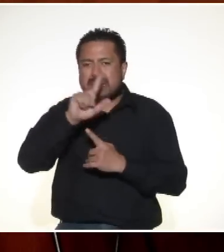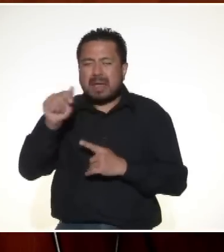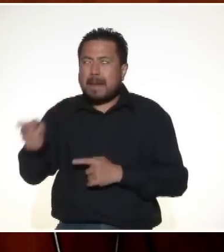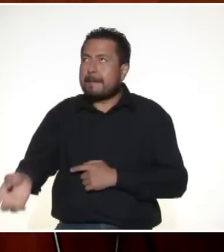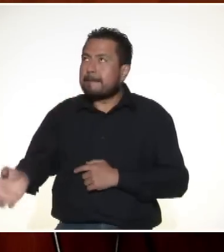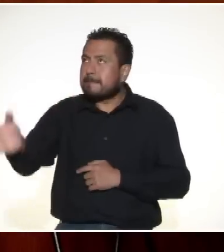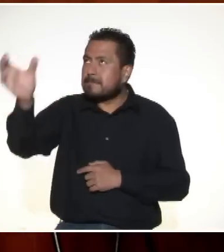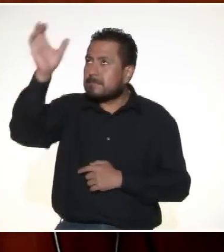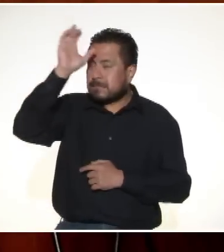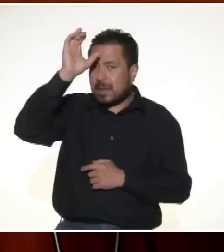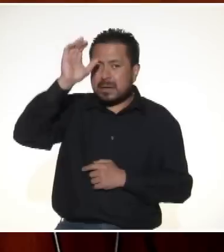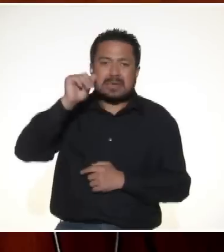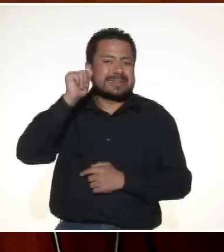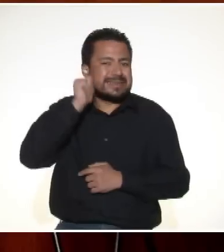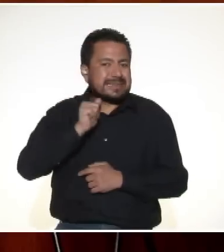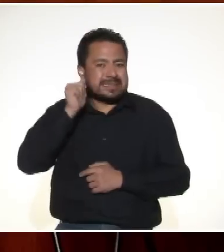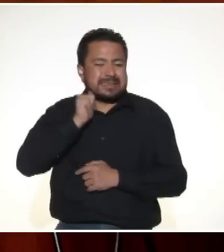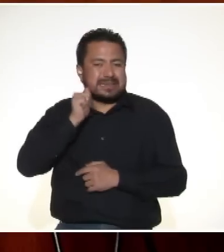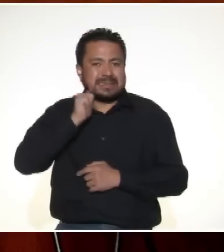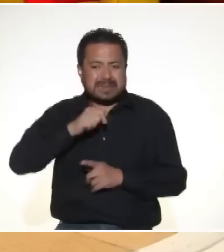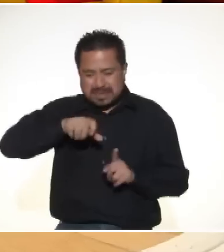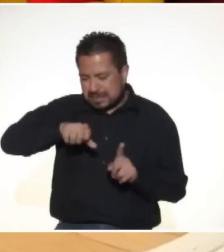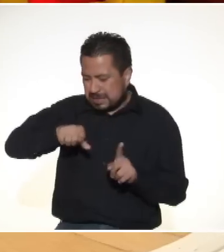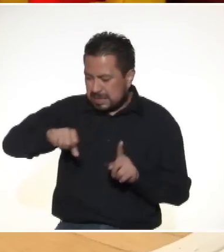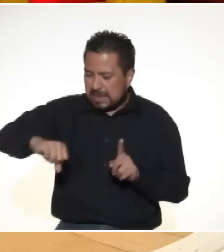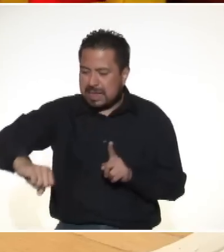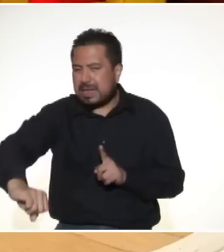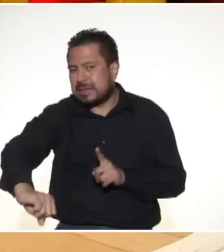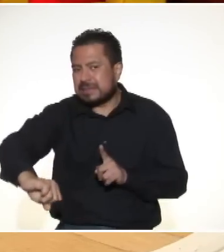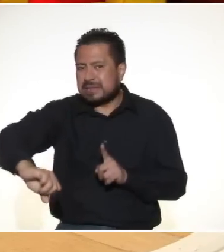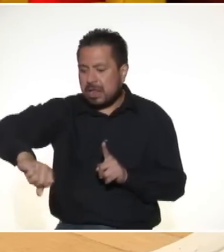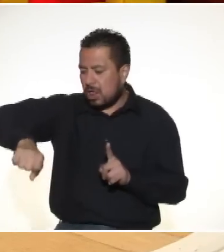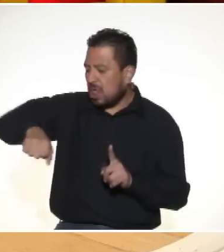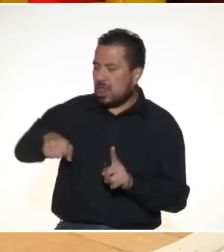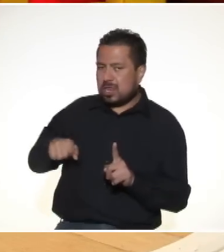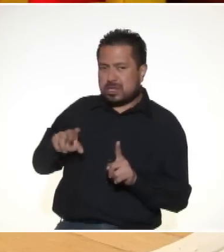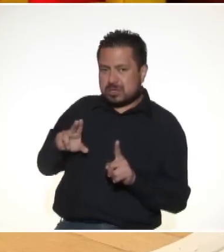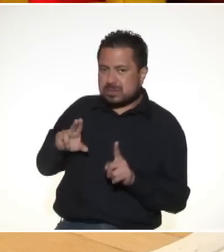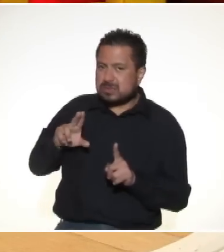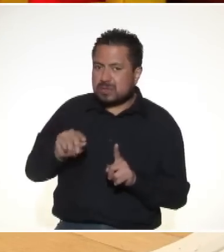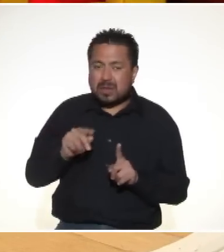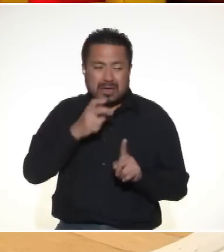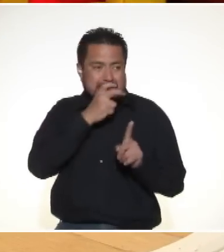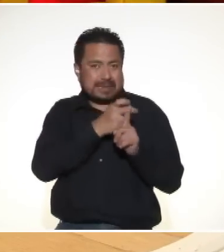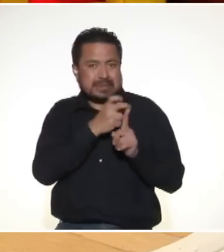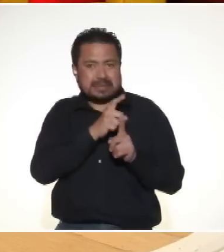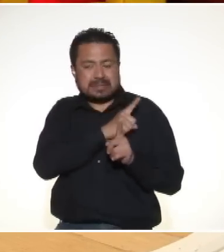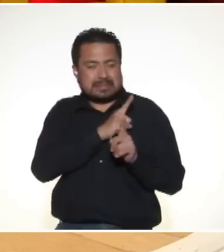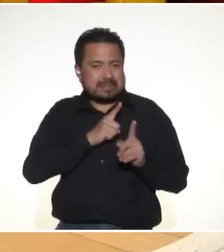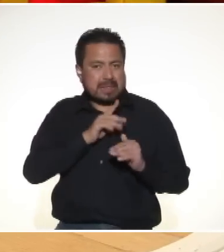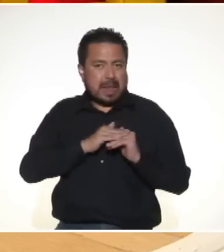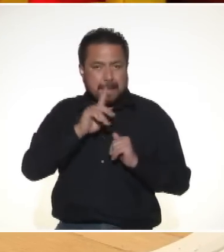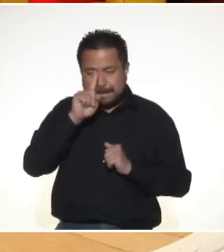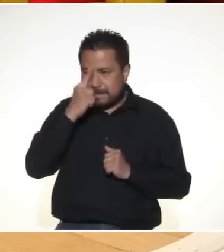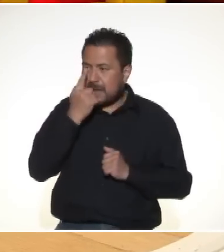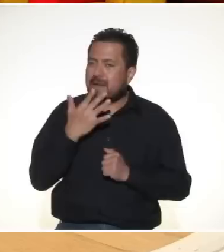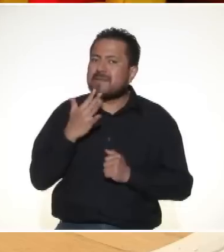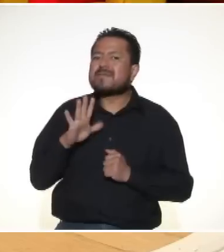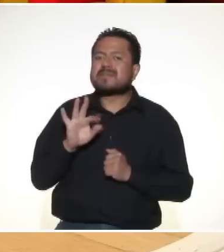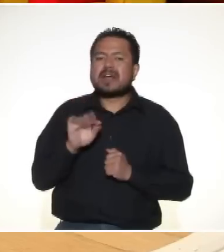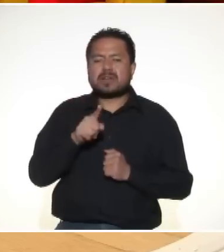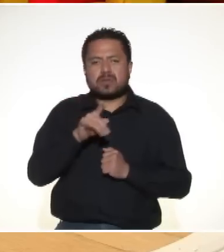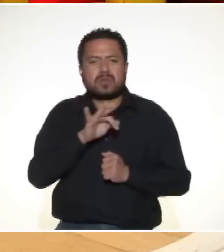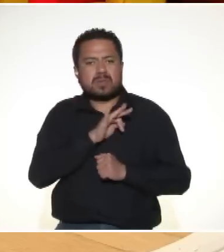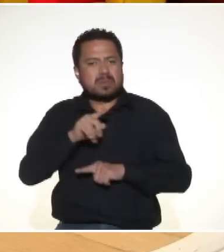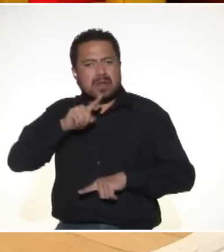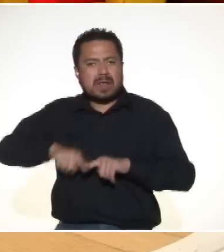encima, ¿eh? Entonces, siempre que los mangos de los sartenes estén hacia adentro de la estufa. Sí, por Ahí favor. es una medida muy fácil y muy sencilla y estás